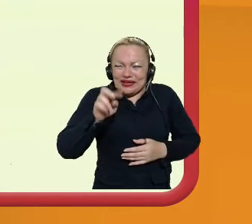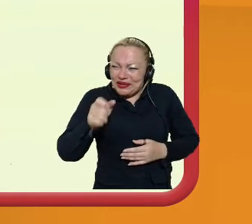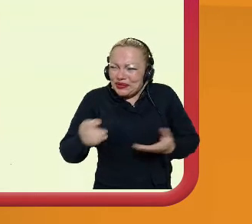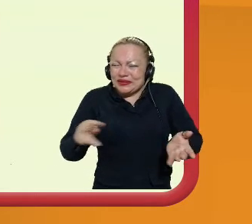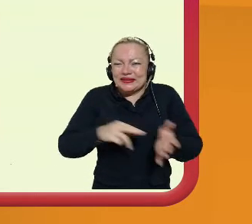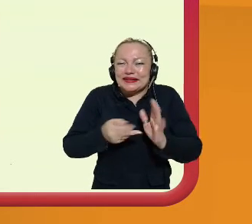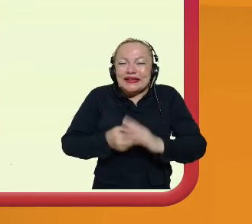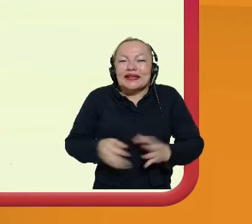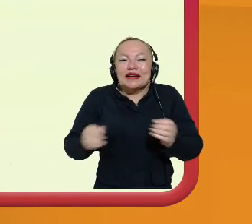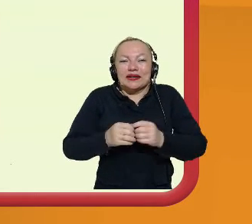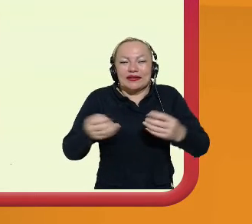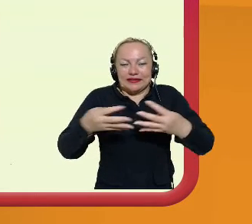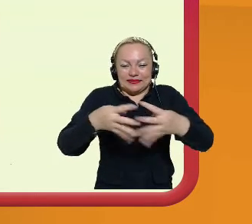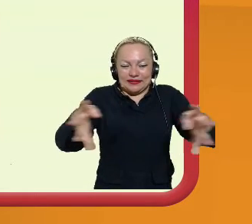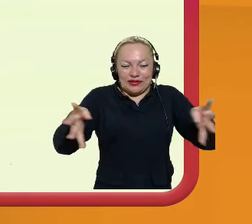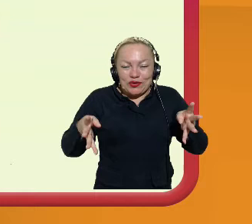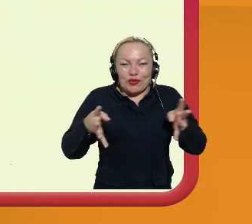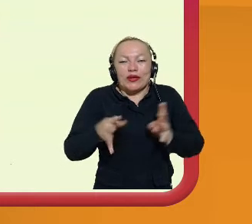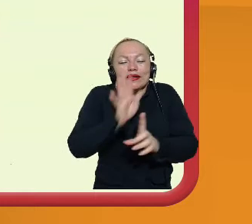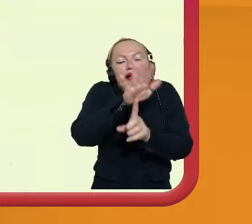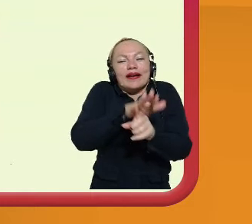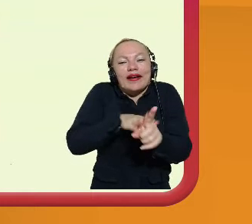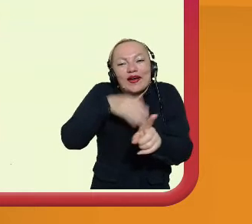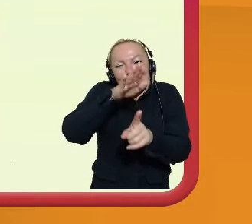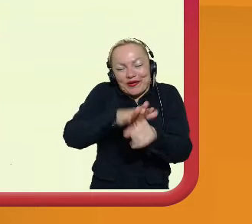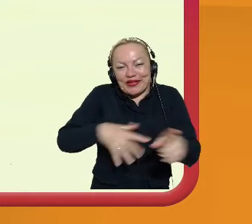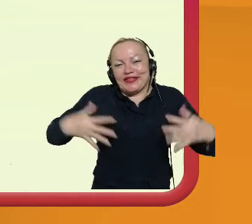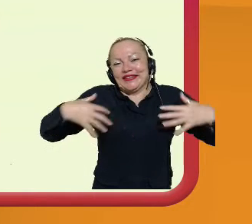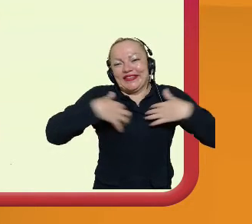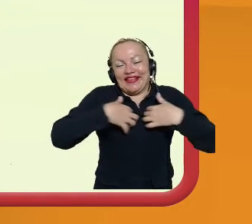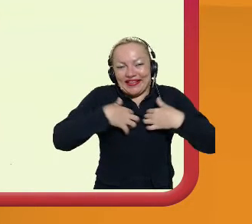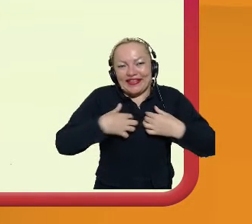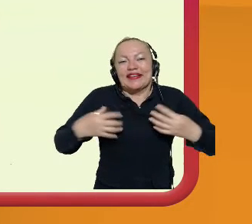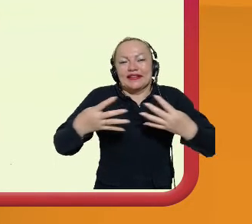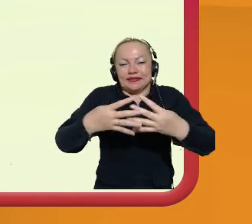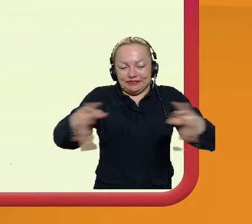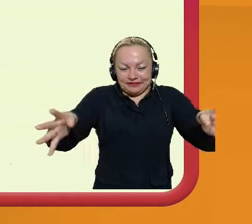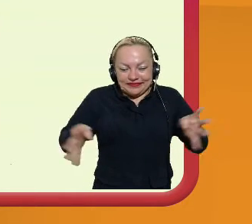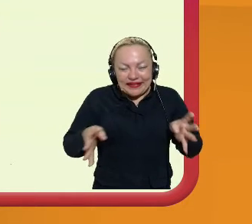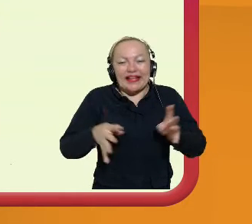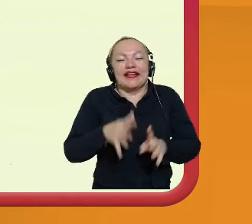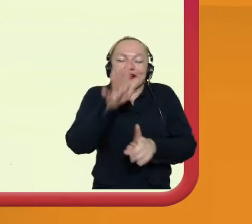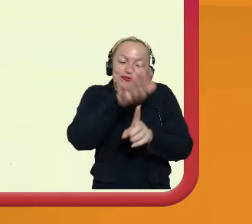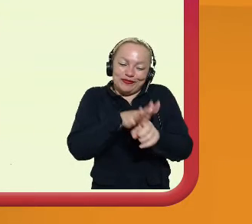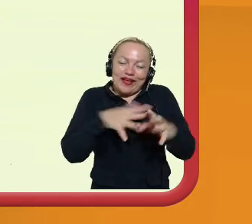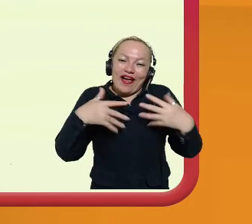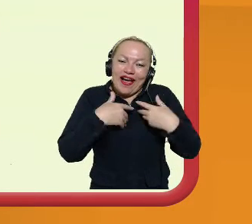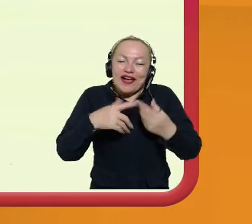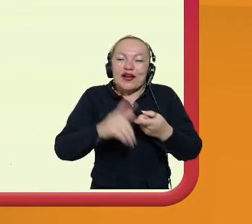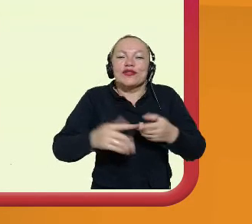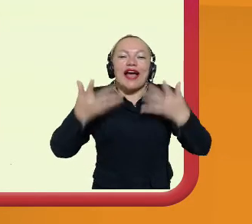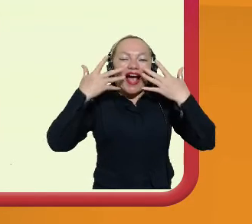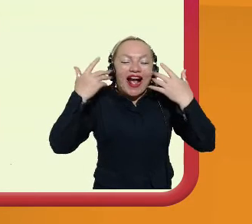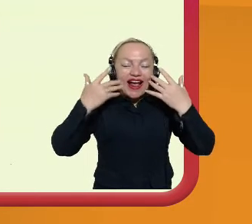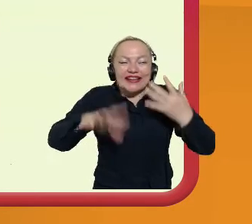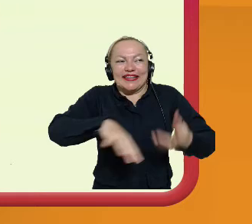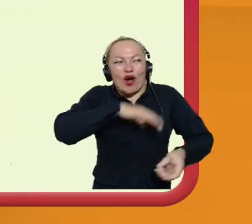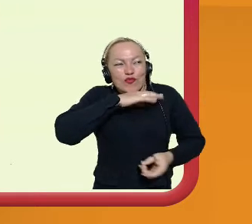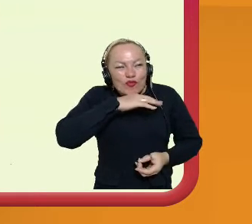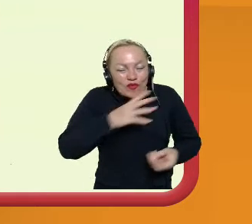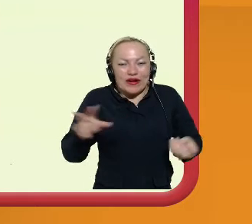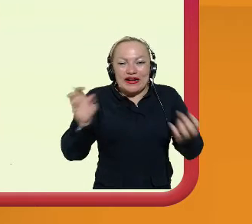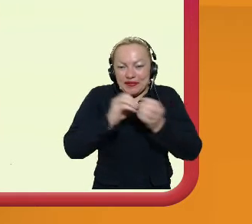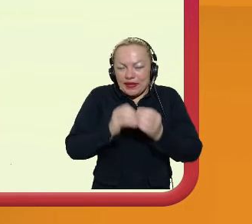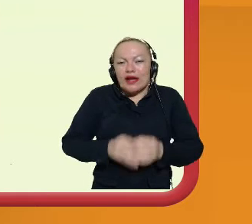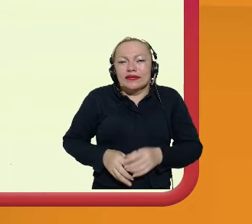no, coso? Sí, ahora es un centro de protección. Ah, ok. Centro de protección Alejandro para Cardín. Los animales. Entonces tú encuentras allá gaticos, perritos. Además